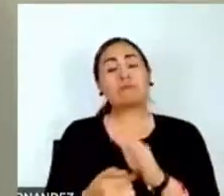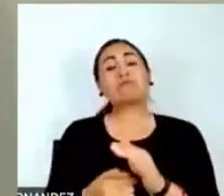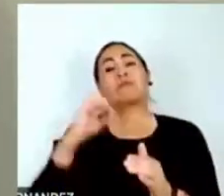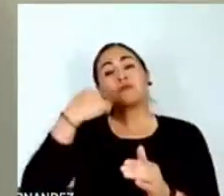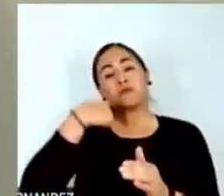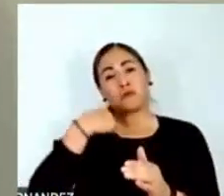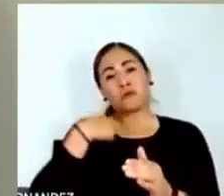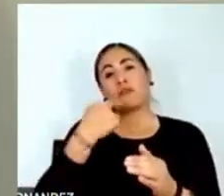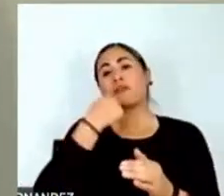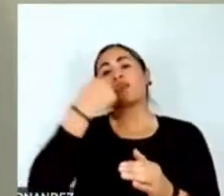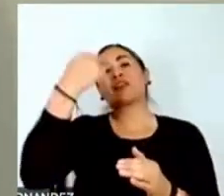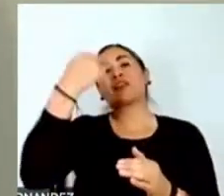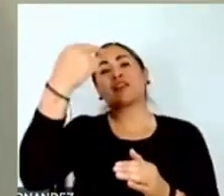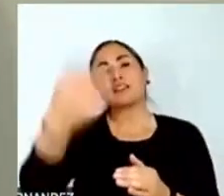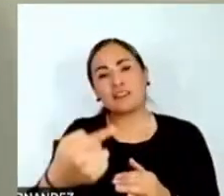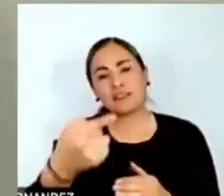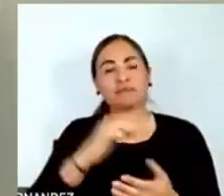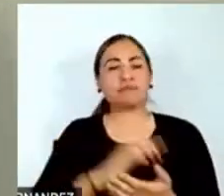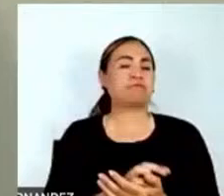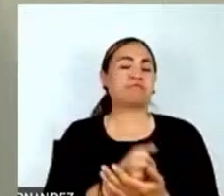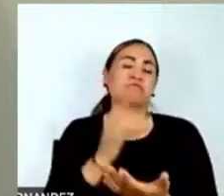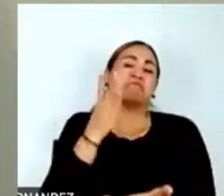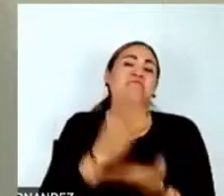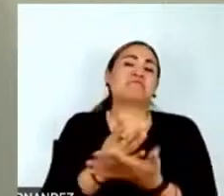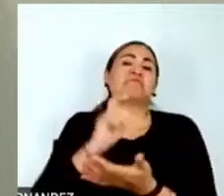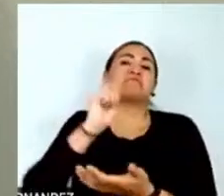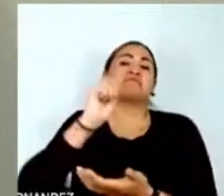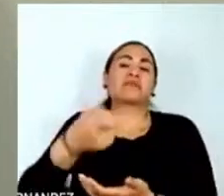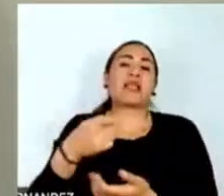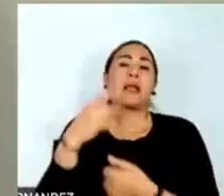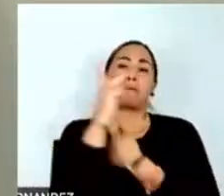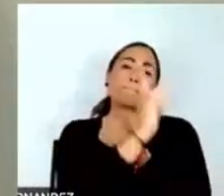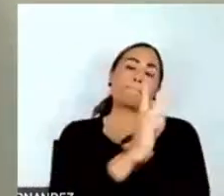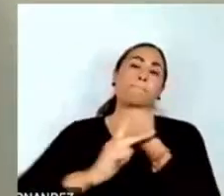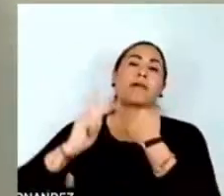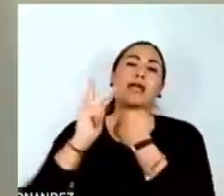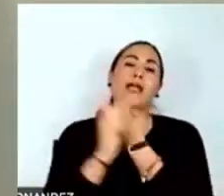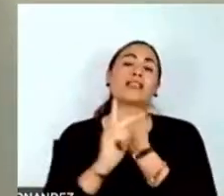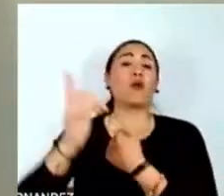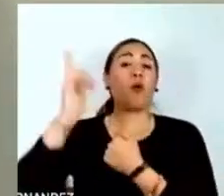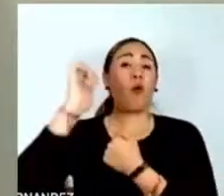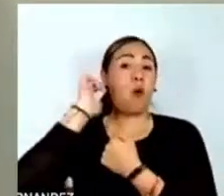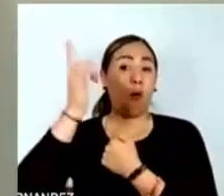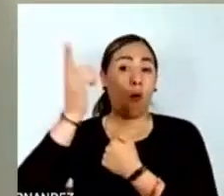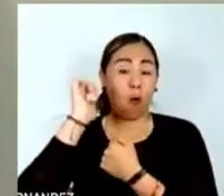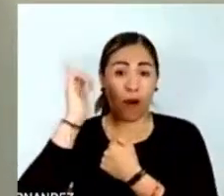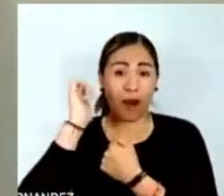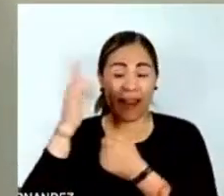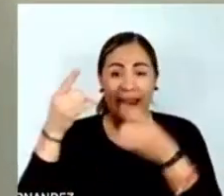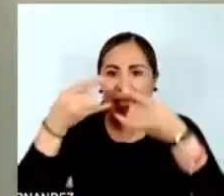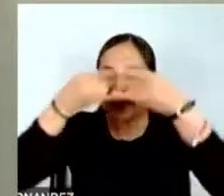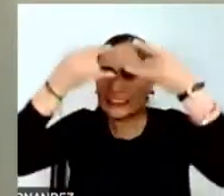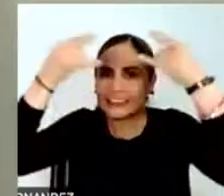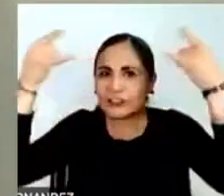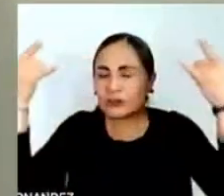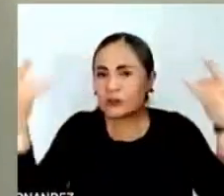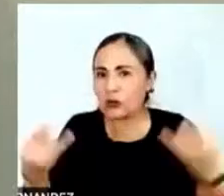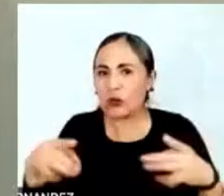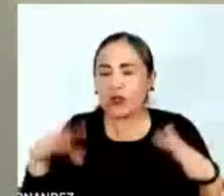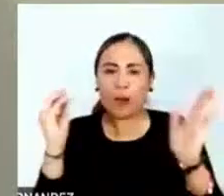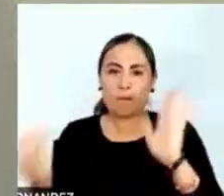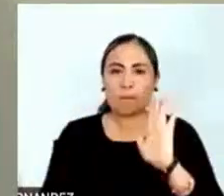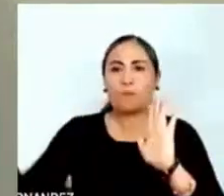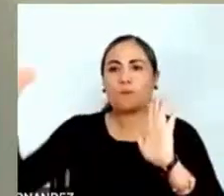deseo de que nuestro país pase a la historia como uno de los primeros en implementar